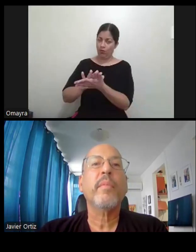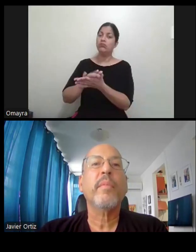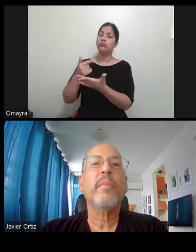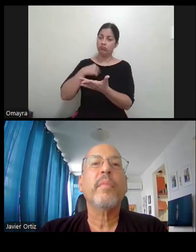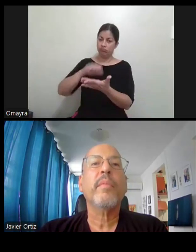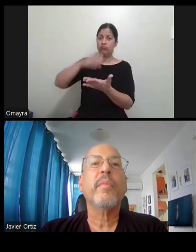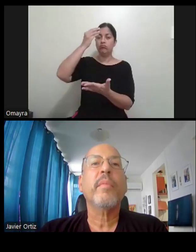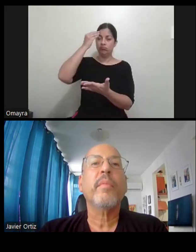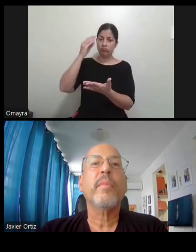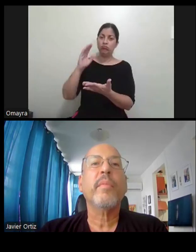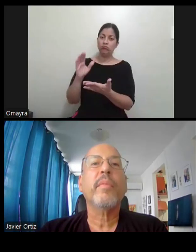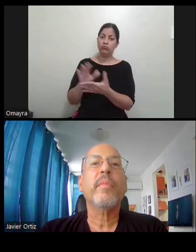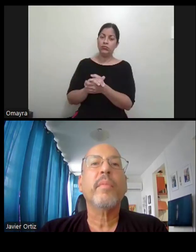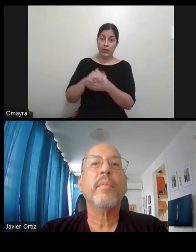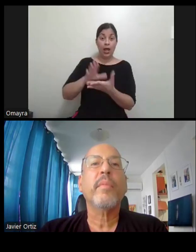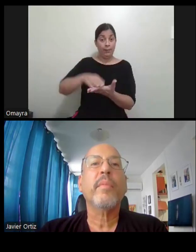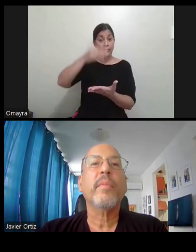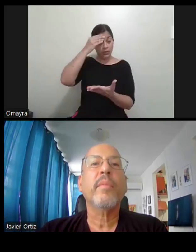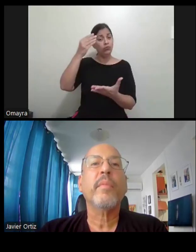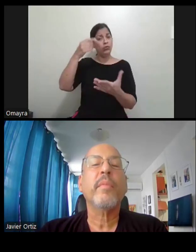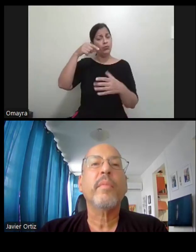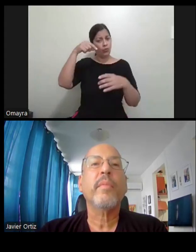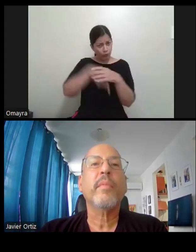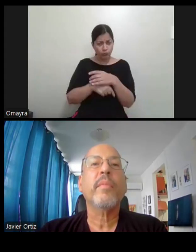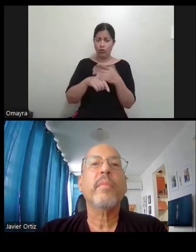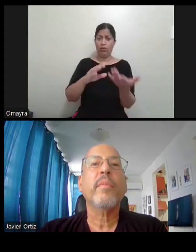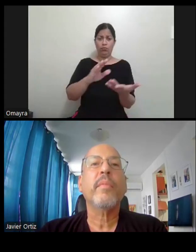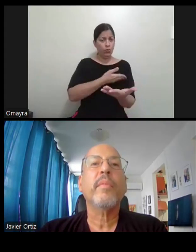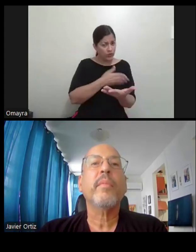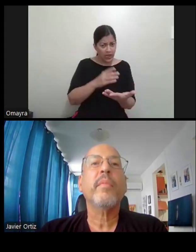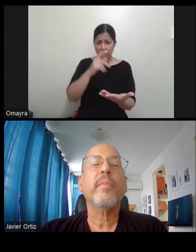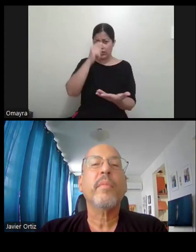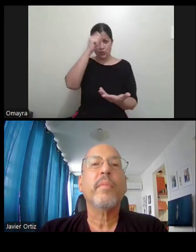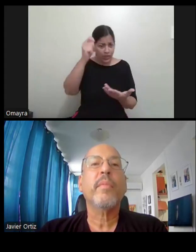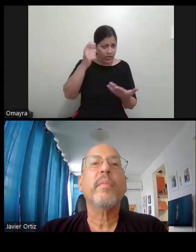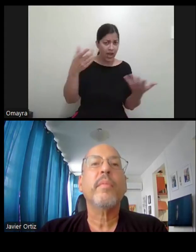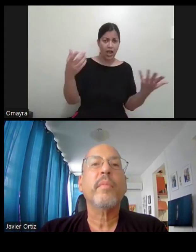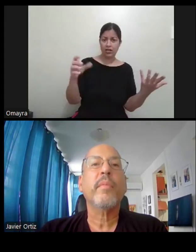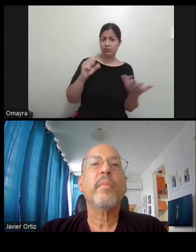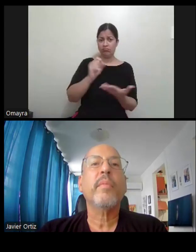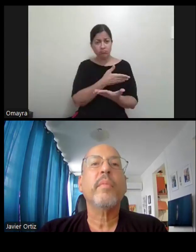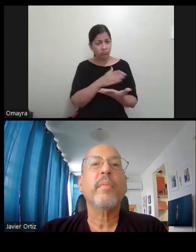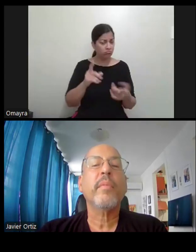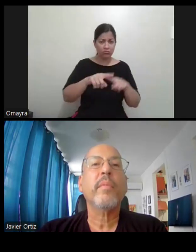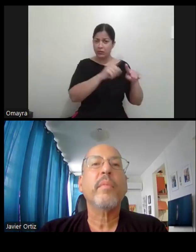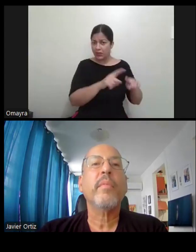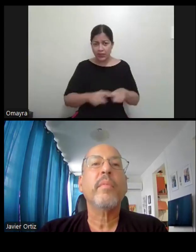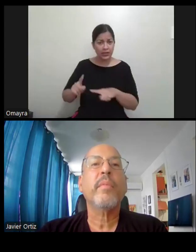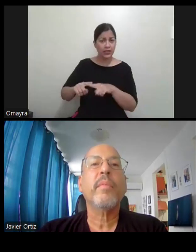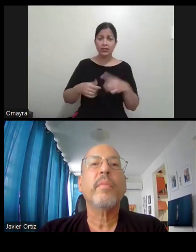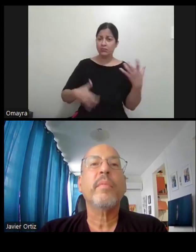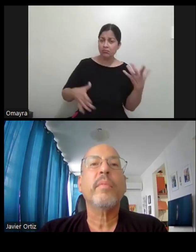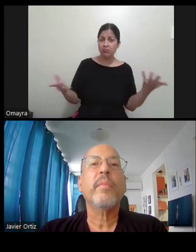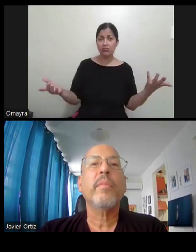aprendí, obviamente, a profundizar en el área de la música, la teoría, el solfeo y el instrumento. Toco varios instrumentos, pero ahí